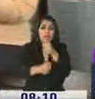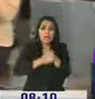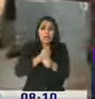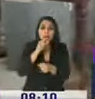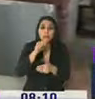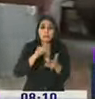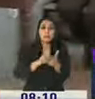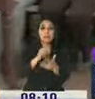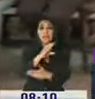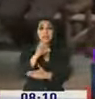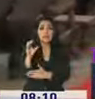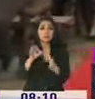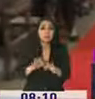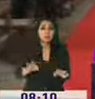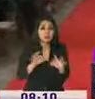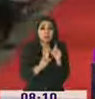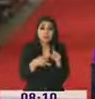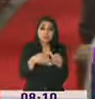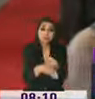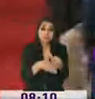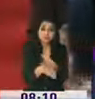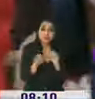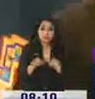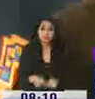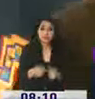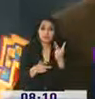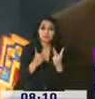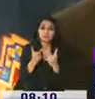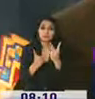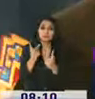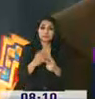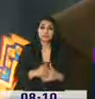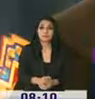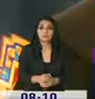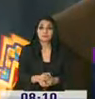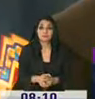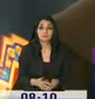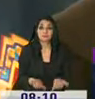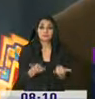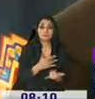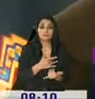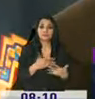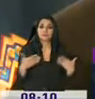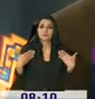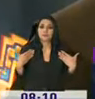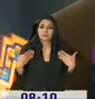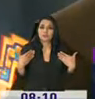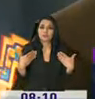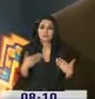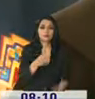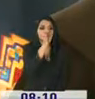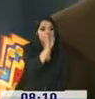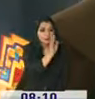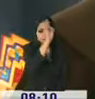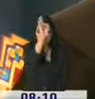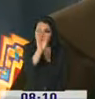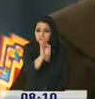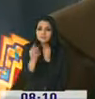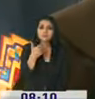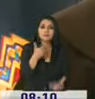vital importancia para los fieles de esta parroquia. Y hoy con alegría bendecimos y damos gracias a